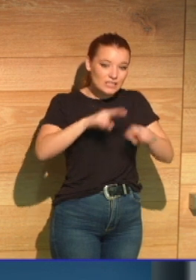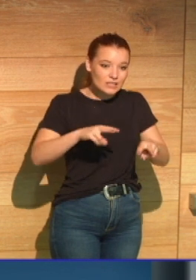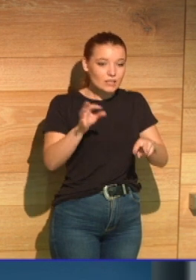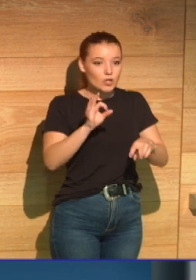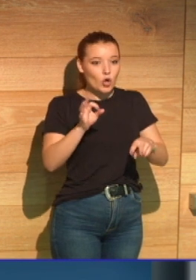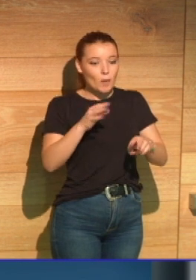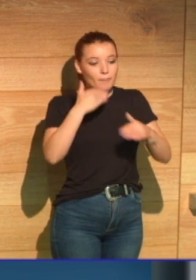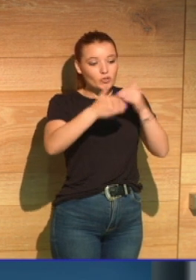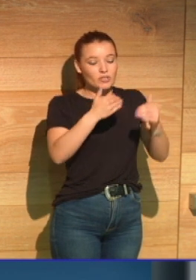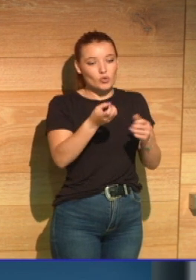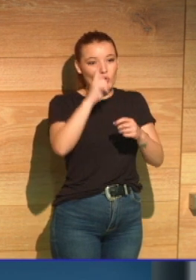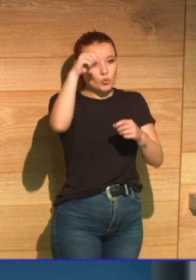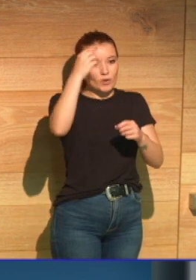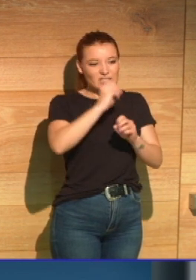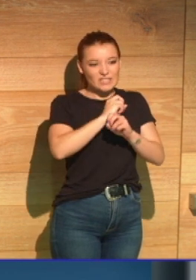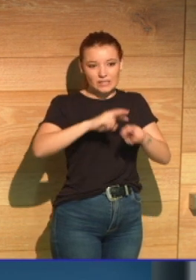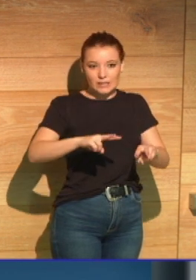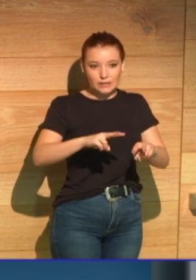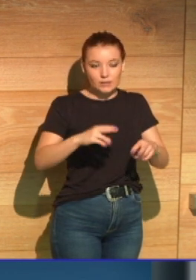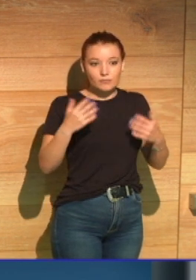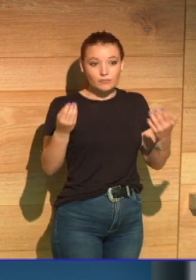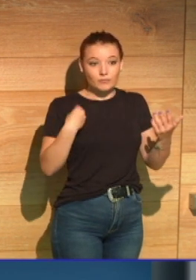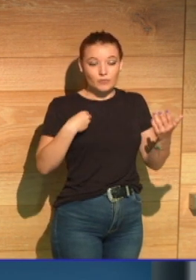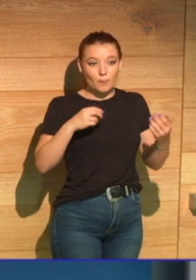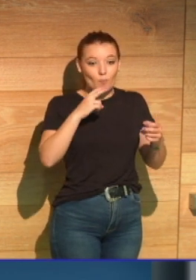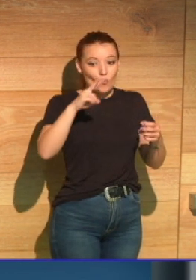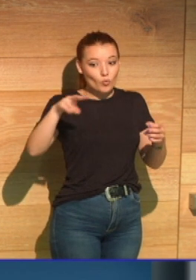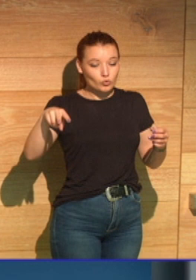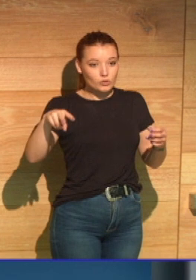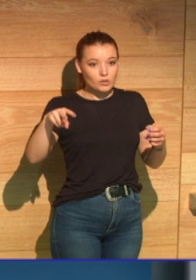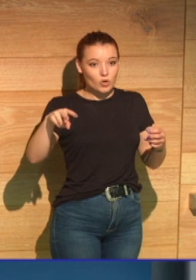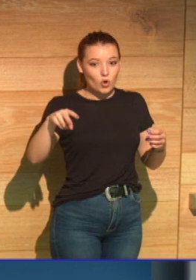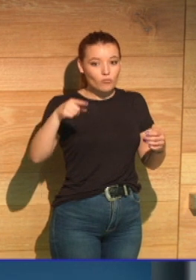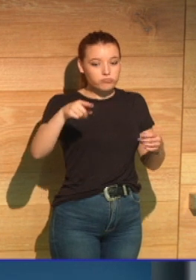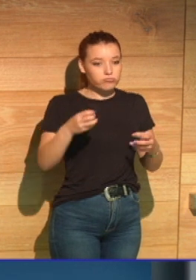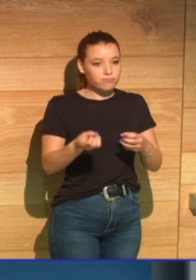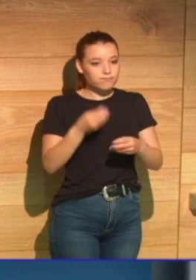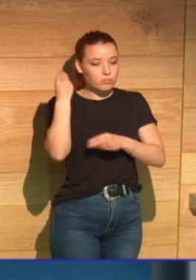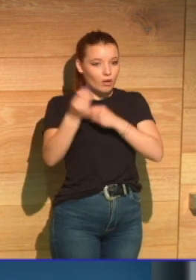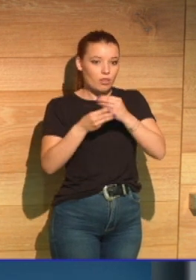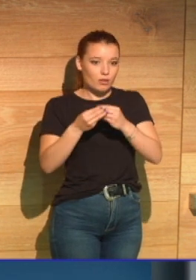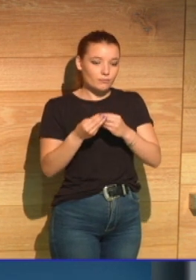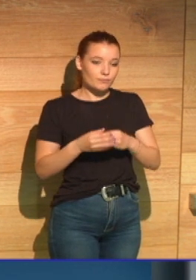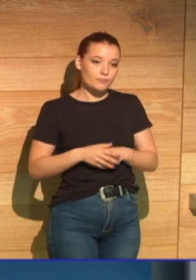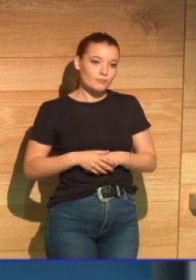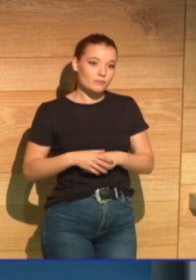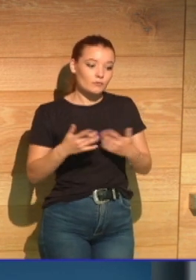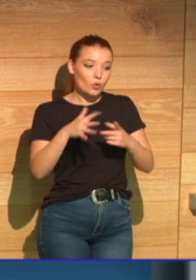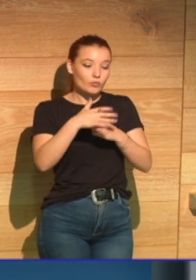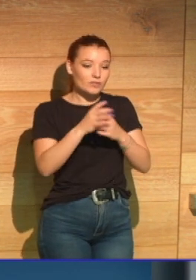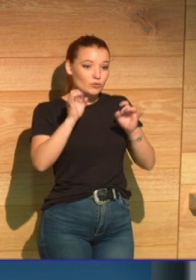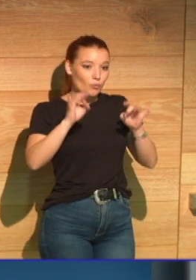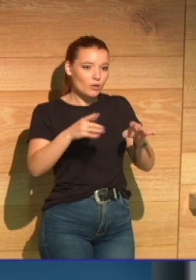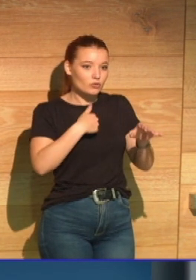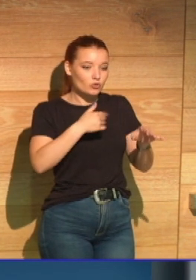procesos culturales? Es un poco el aporte que hace el Museo Ferro White y lo que el Ferro White propone también. Y en ese mismo contexto quisiera traerles algunos de los